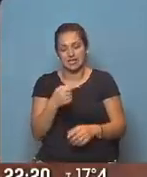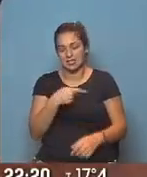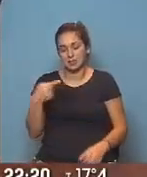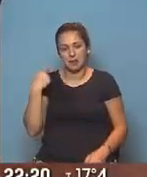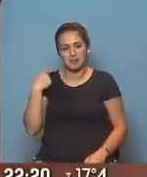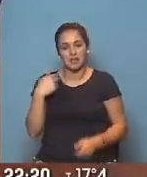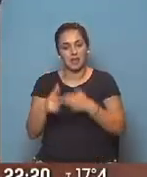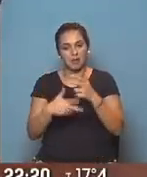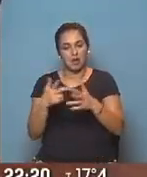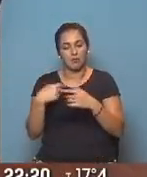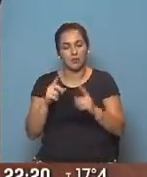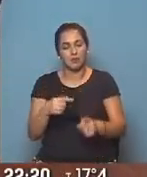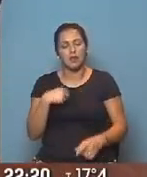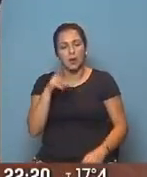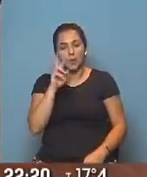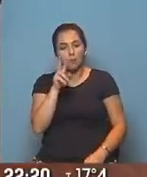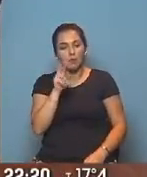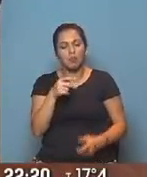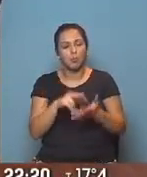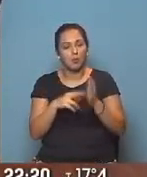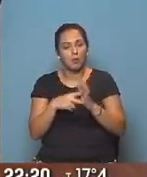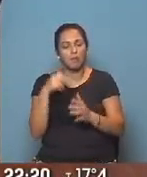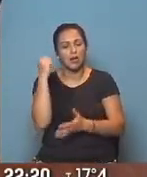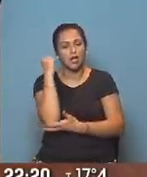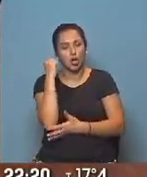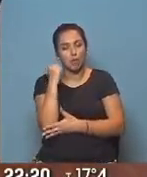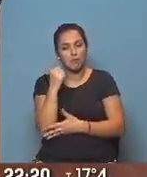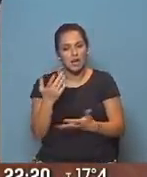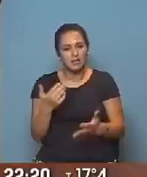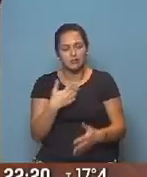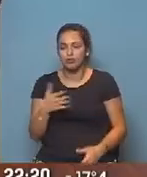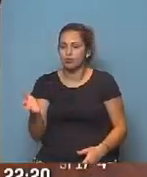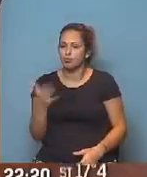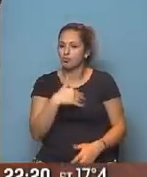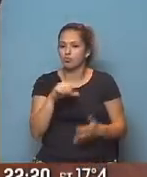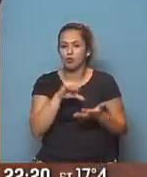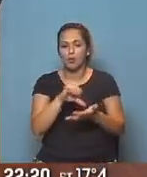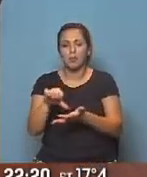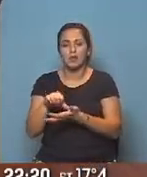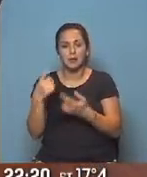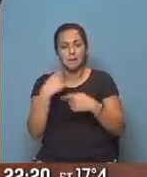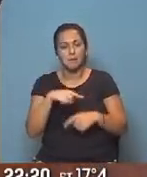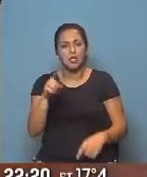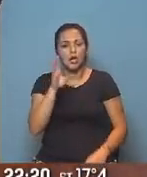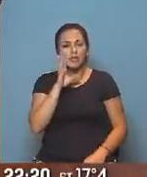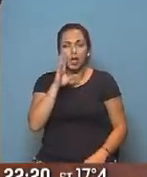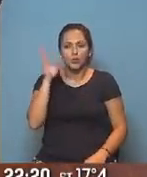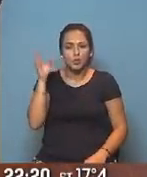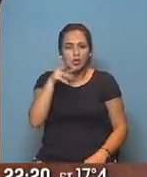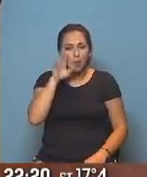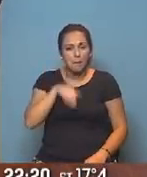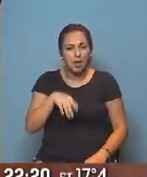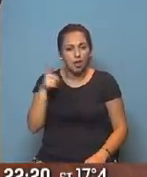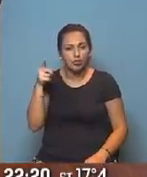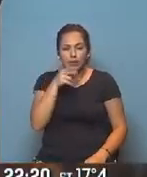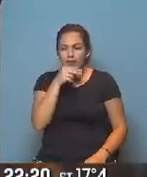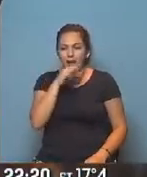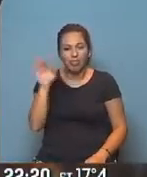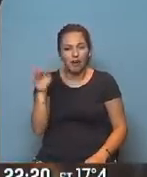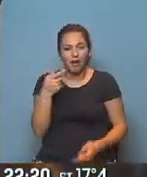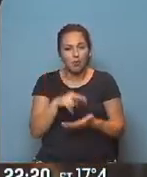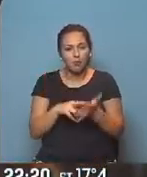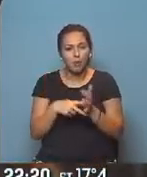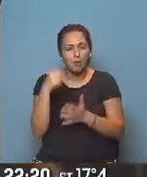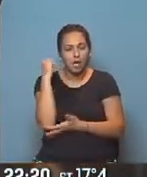pasada también, vemos problemas económicos prácticamente en todos los países, menos en los Estados Unidos, ¿puede ser? Estados Unidos está en